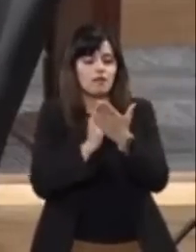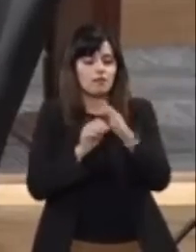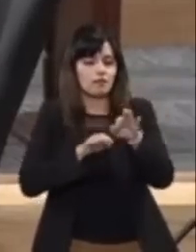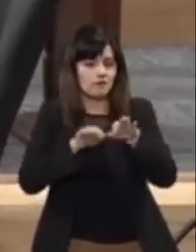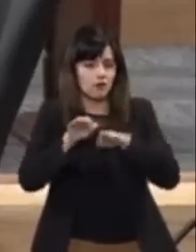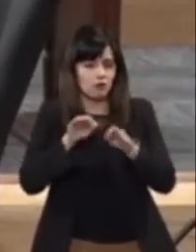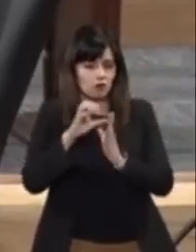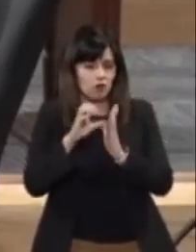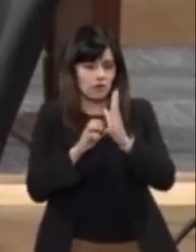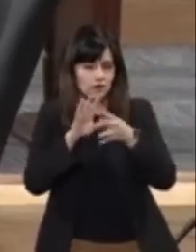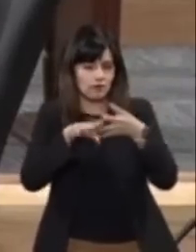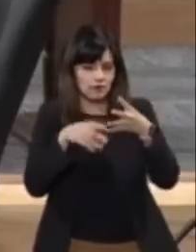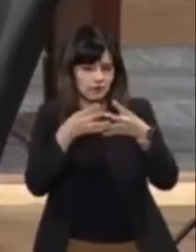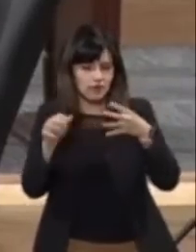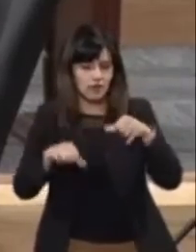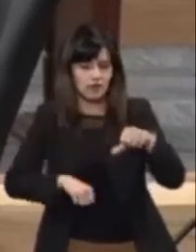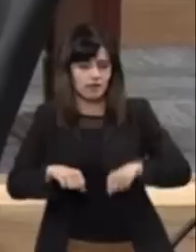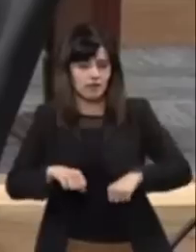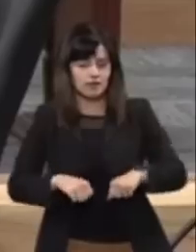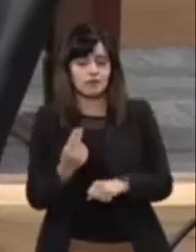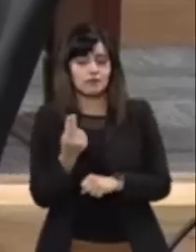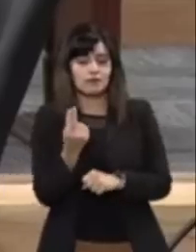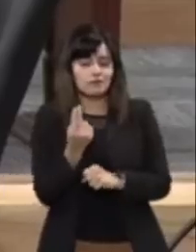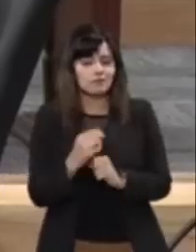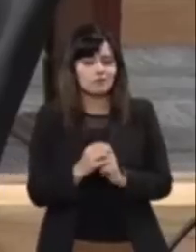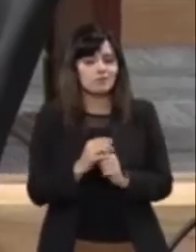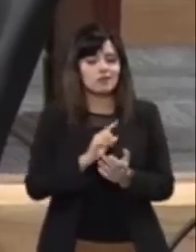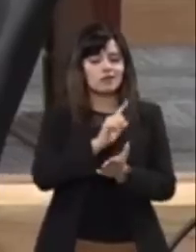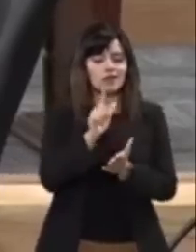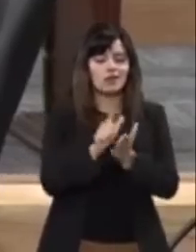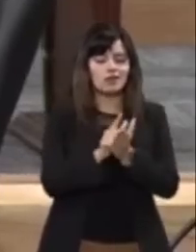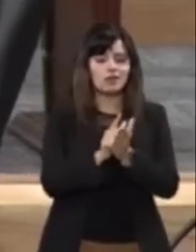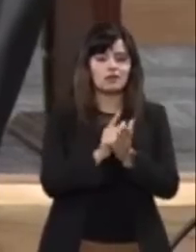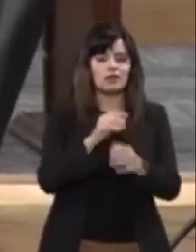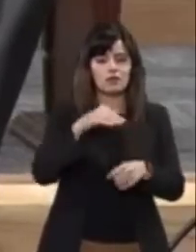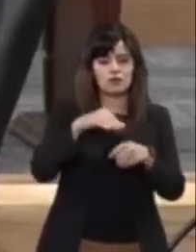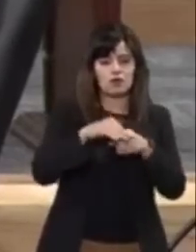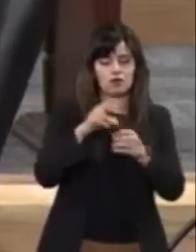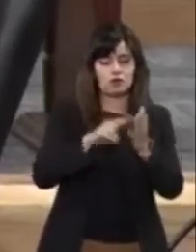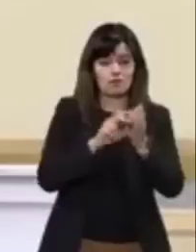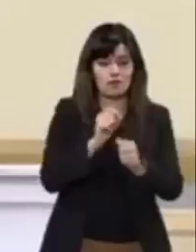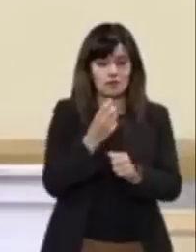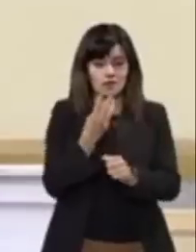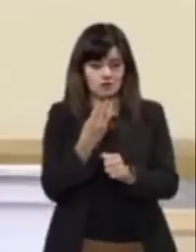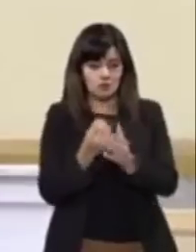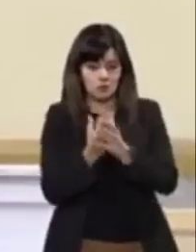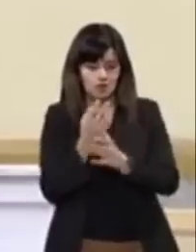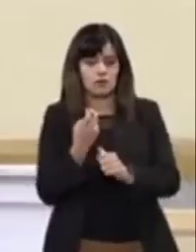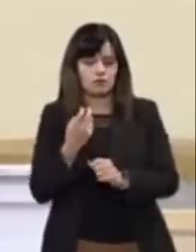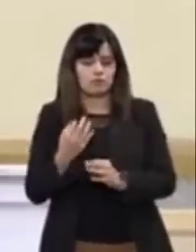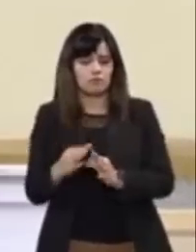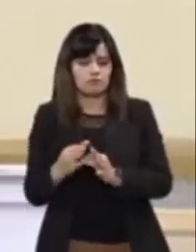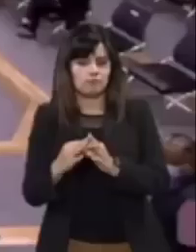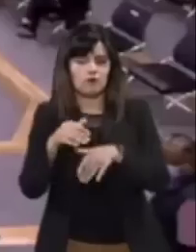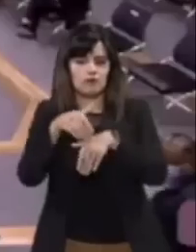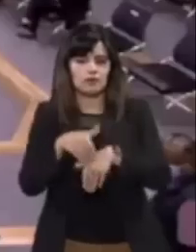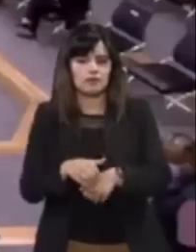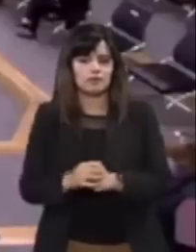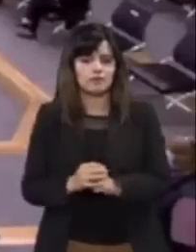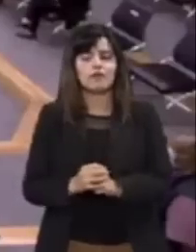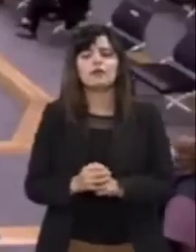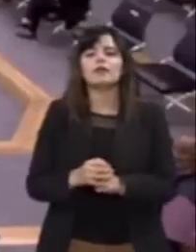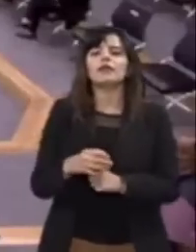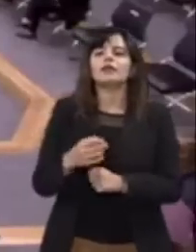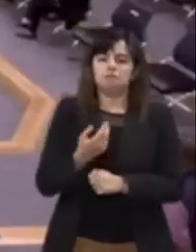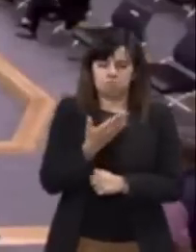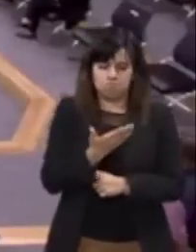cronograma para la realización de las actividades necesarias para el cumplimiento de la reforma electoral 2023, presidente. Muchas gracias. Ahora sí continúa, diputado. Presidente, la reforma